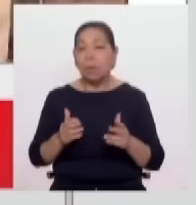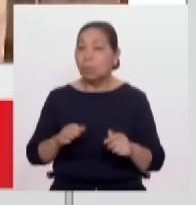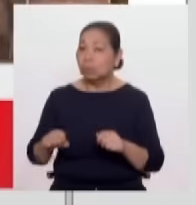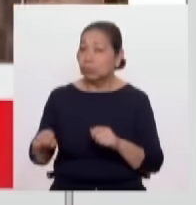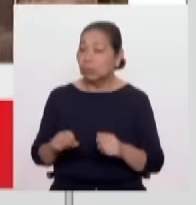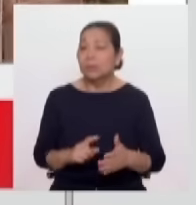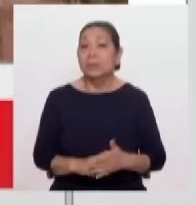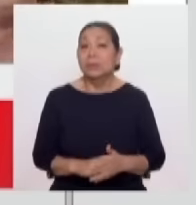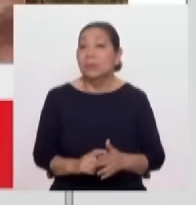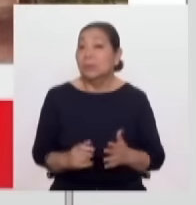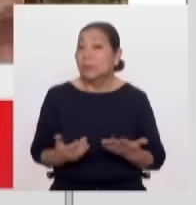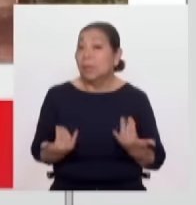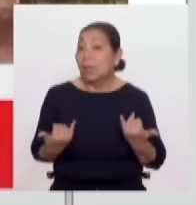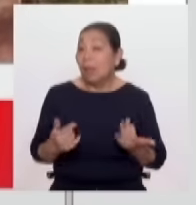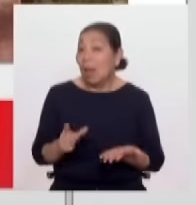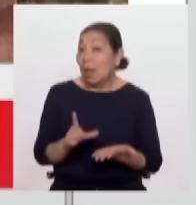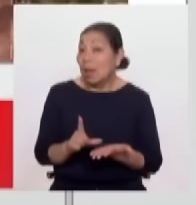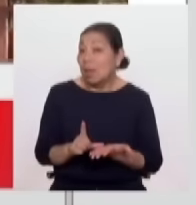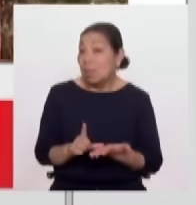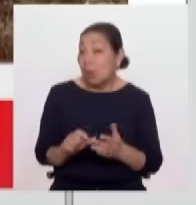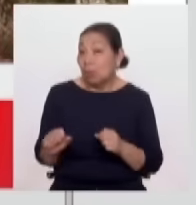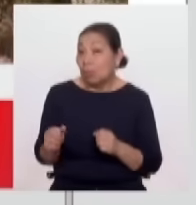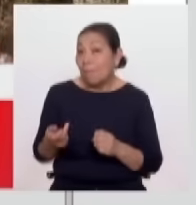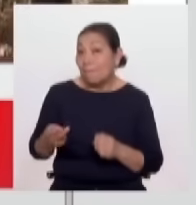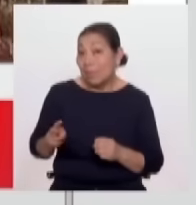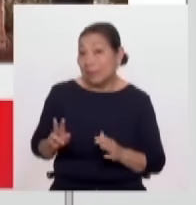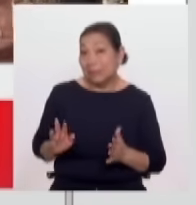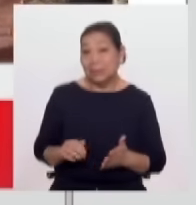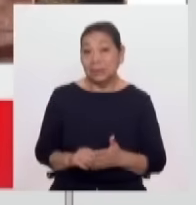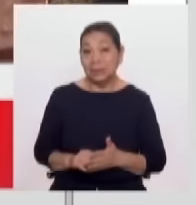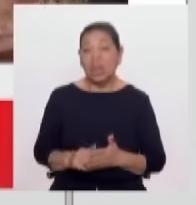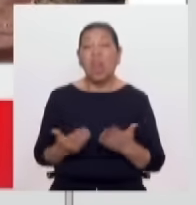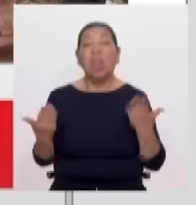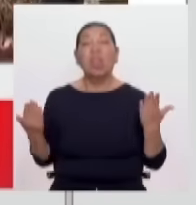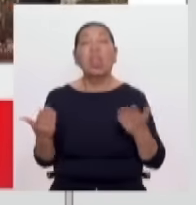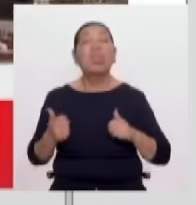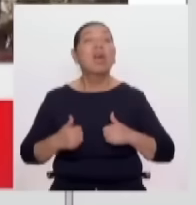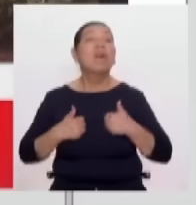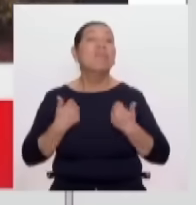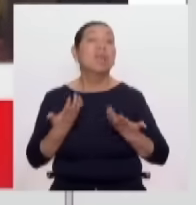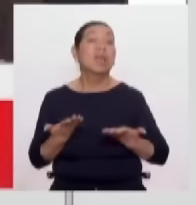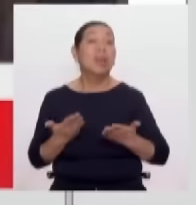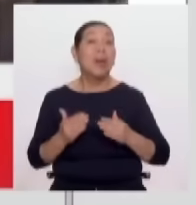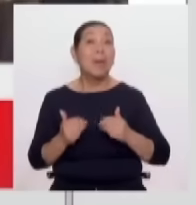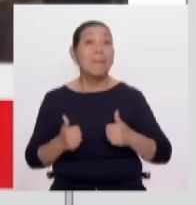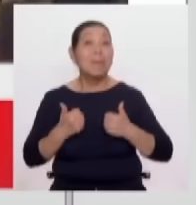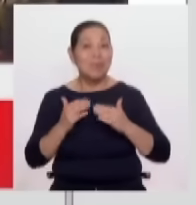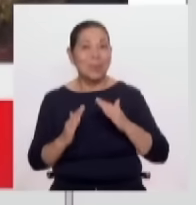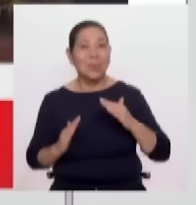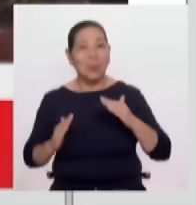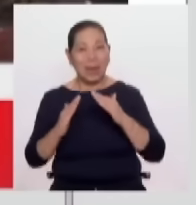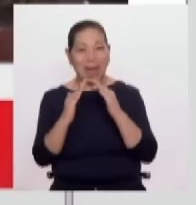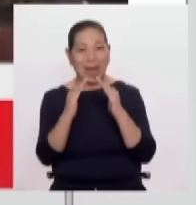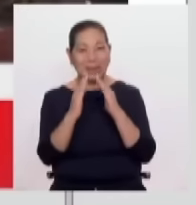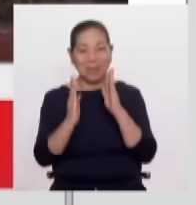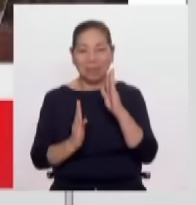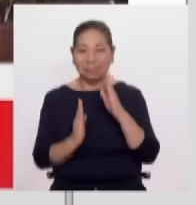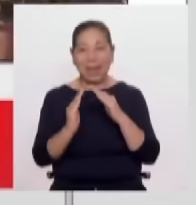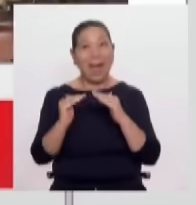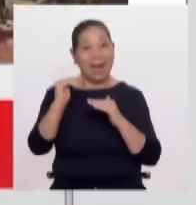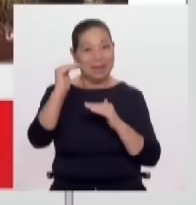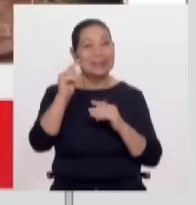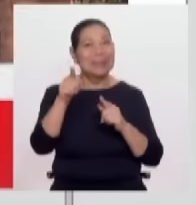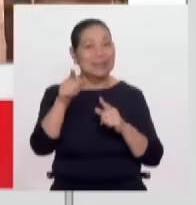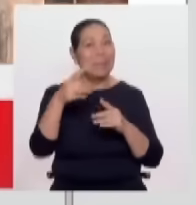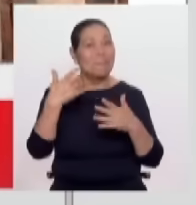movimientos telúricos. Seguramente aquí en Lima quienes han sentido más son los que se ubican en los pisos más altos. Correcto, en los pisos más